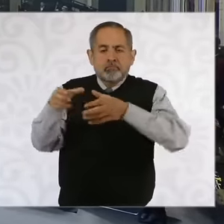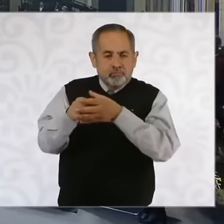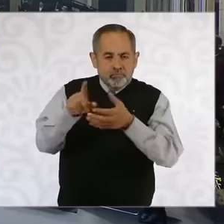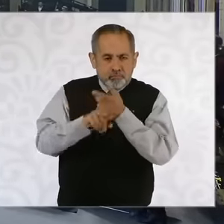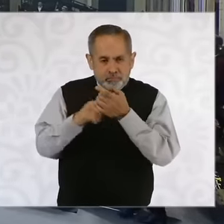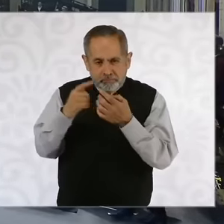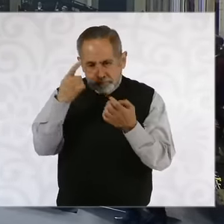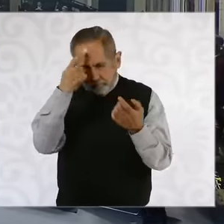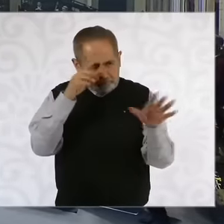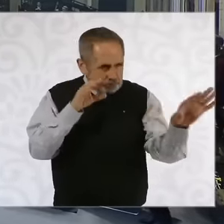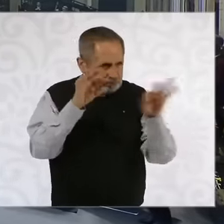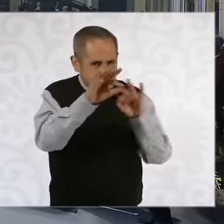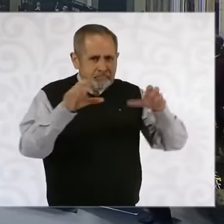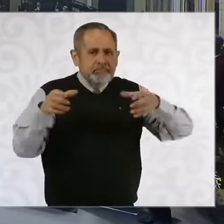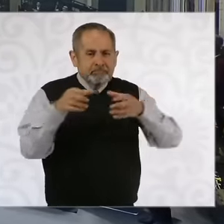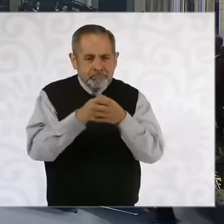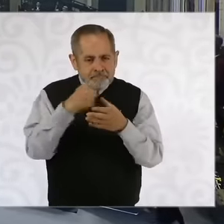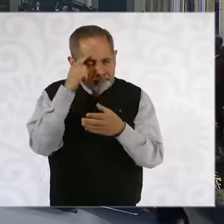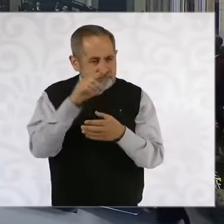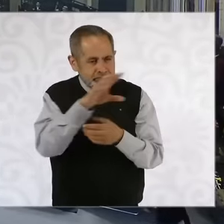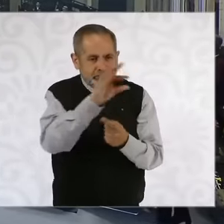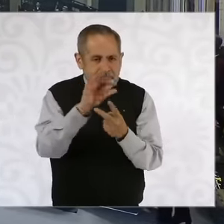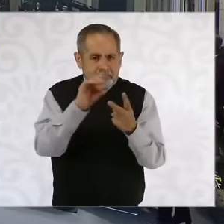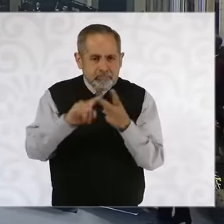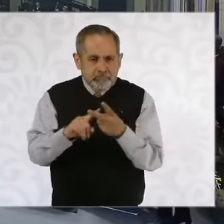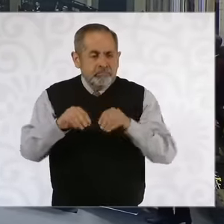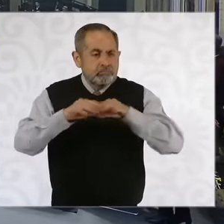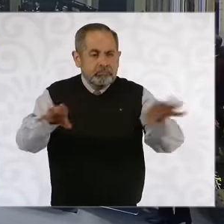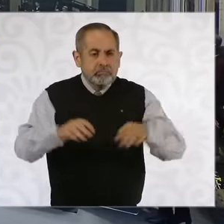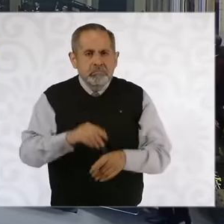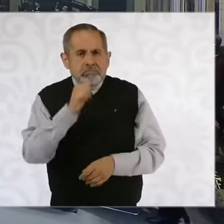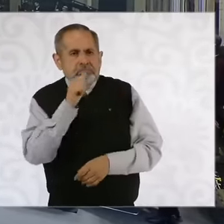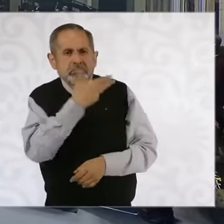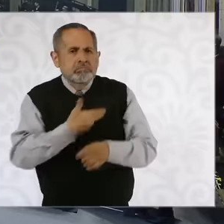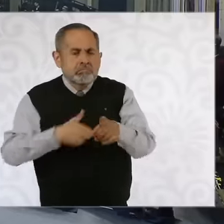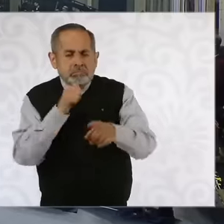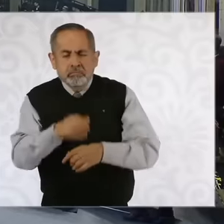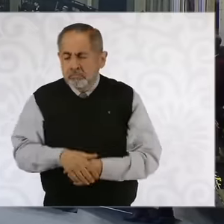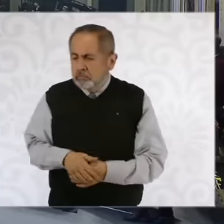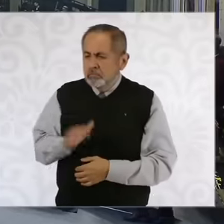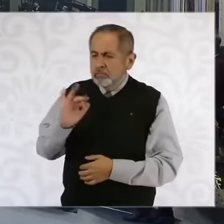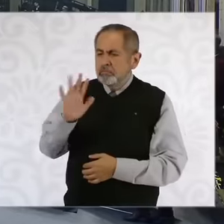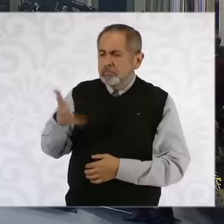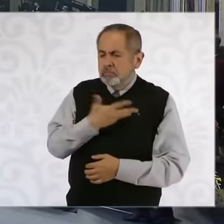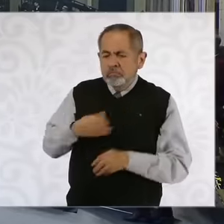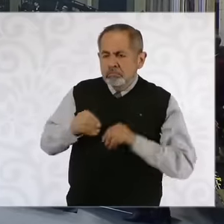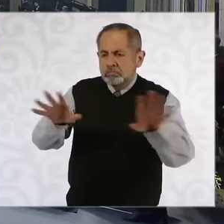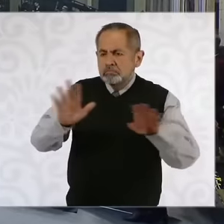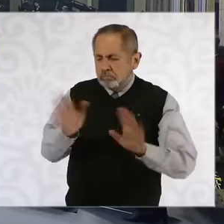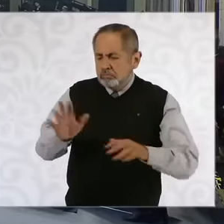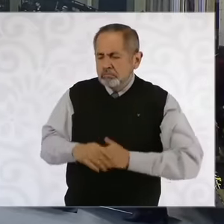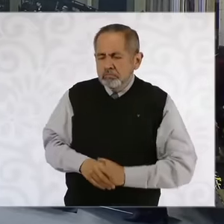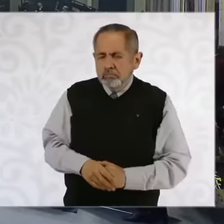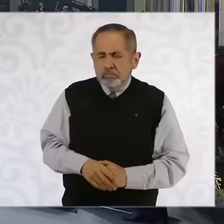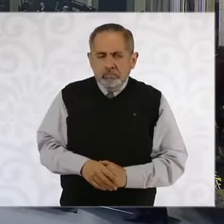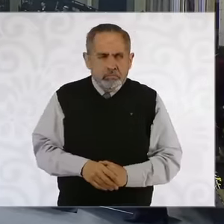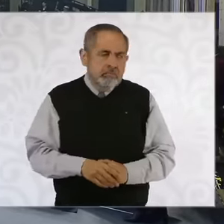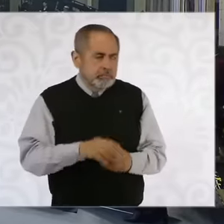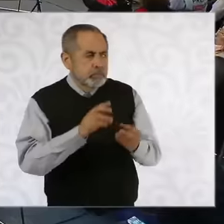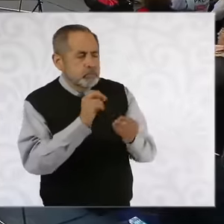del Judicial, pero no del Ejecutivo. No sí, sé. ¿Se publicó? ¿Sí? ¿Se publicó? Sí. Vale, gracias.